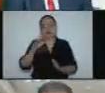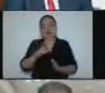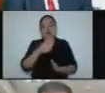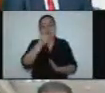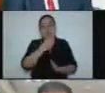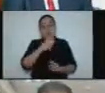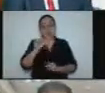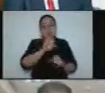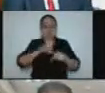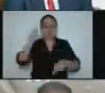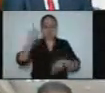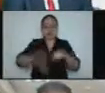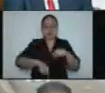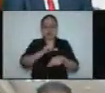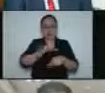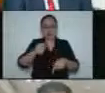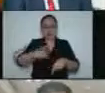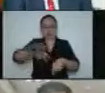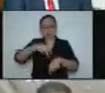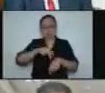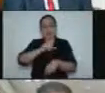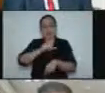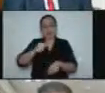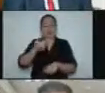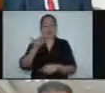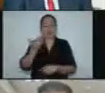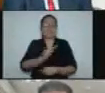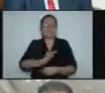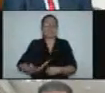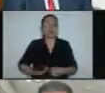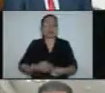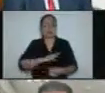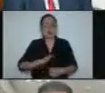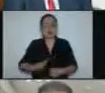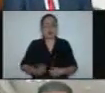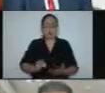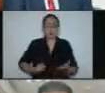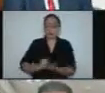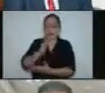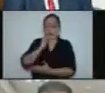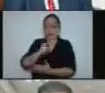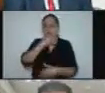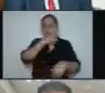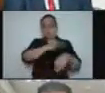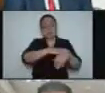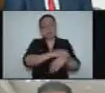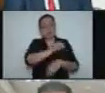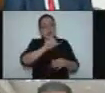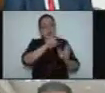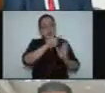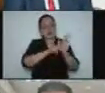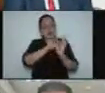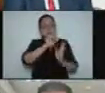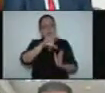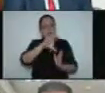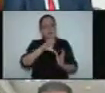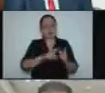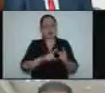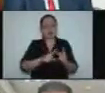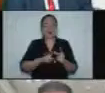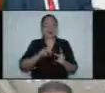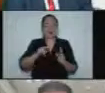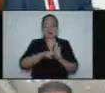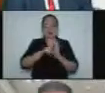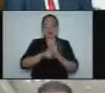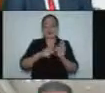sustituya. Octavo, esta sentencia deberá notificarse a las empresas Netflix Inc. y Netflix Global